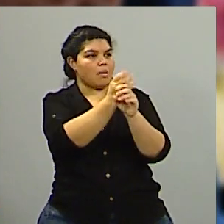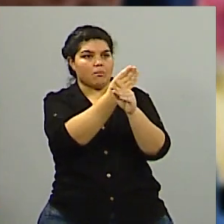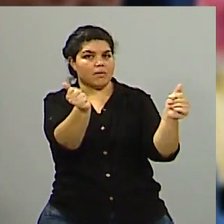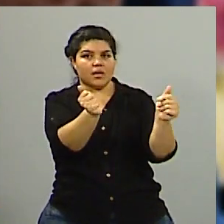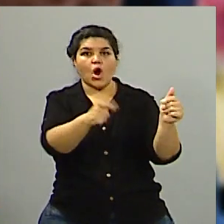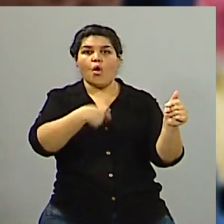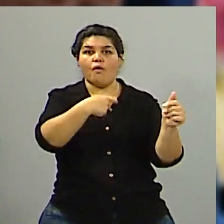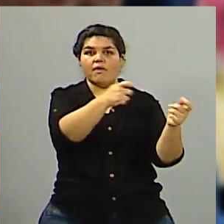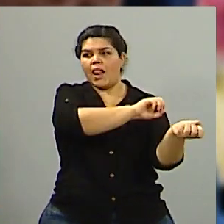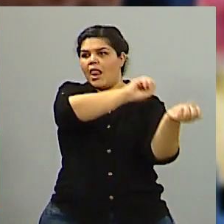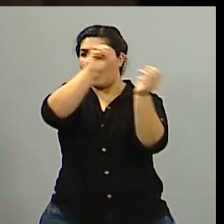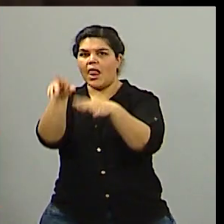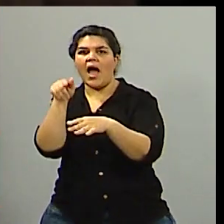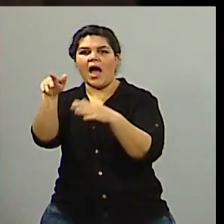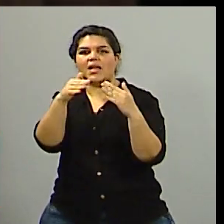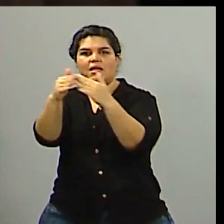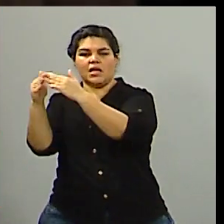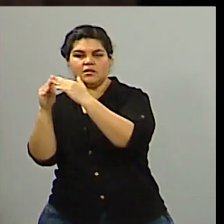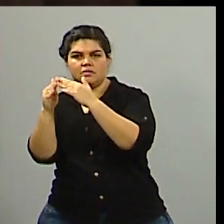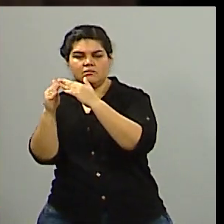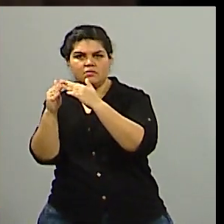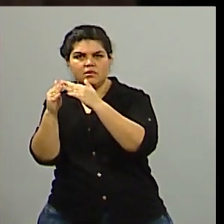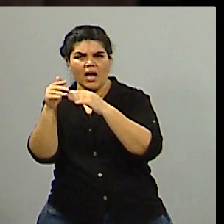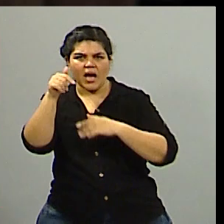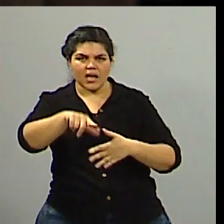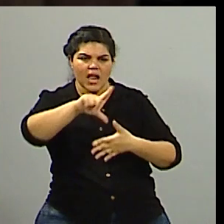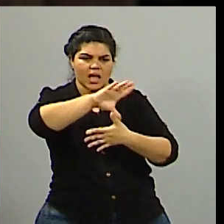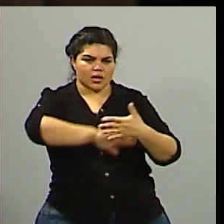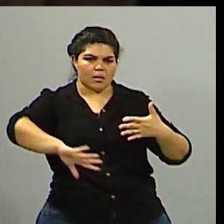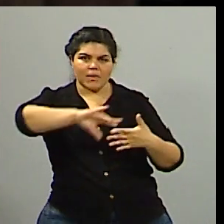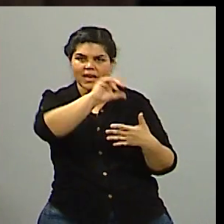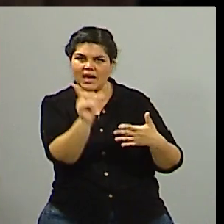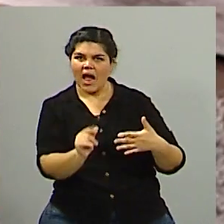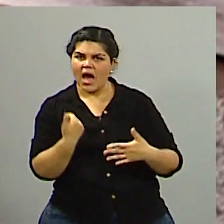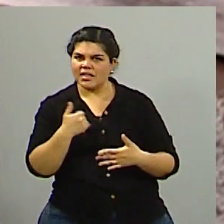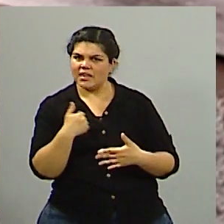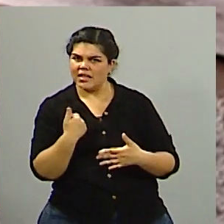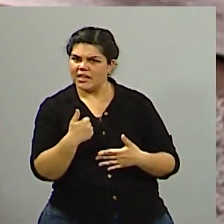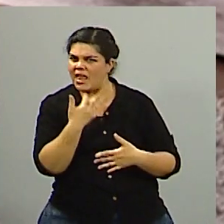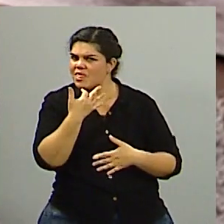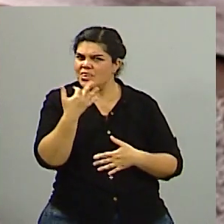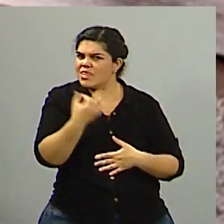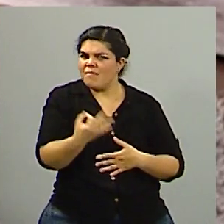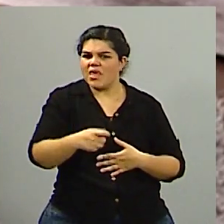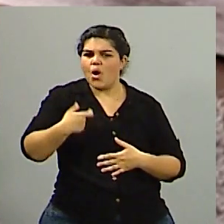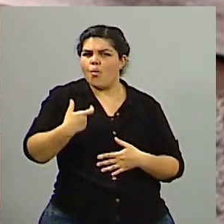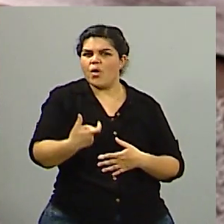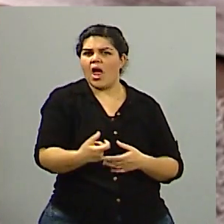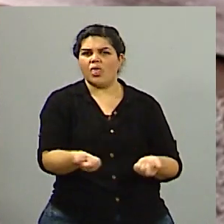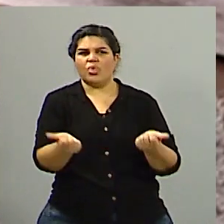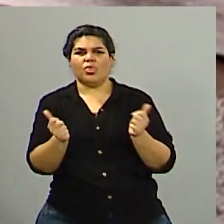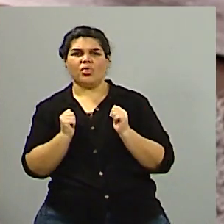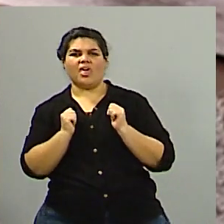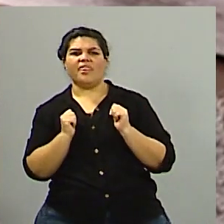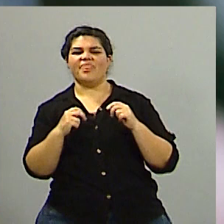la Argentina, no? Porque los que se retiran con la realidad económica que tenemos no se retiran 100%. Digo, ¿cuántas historias hay